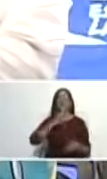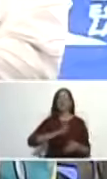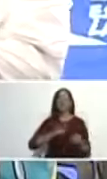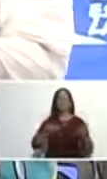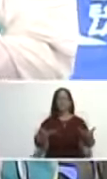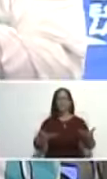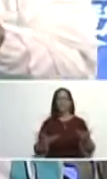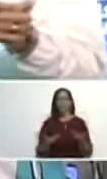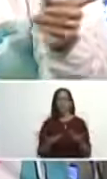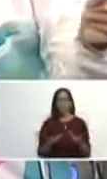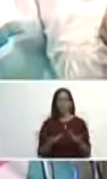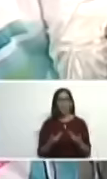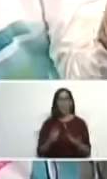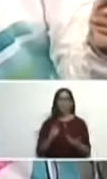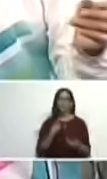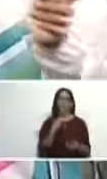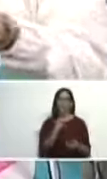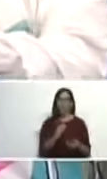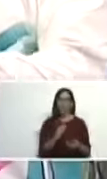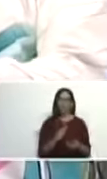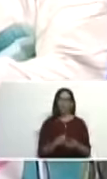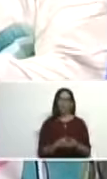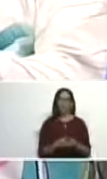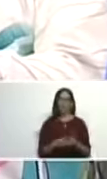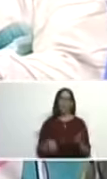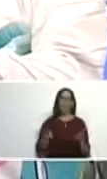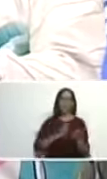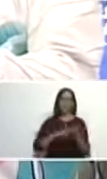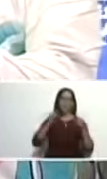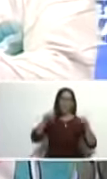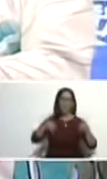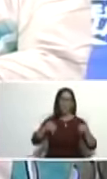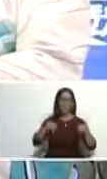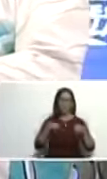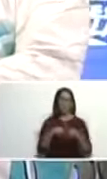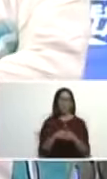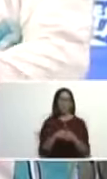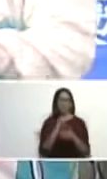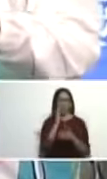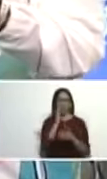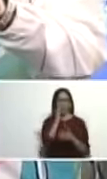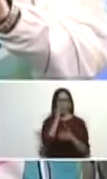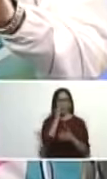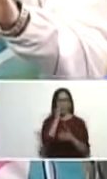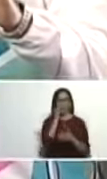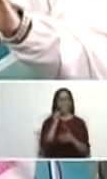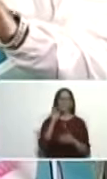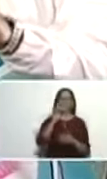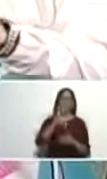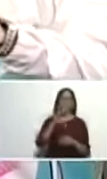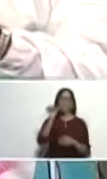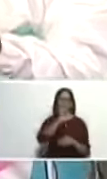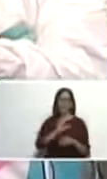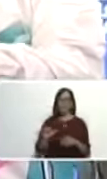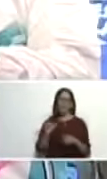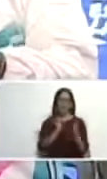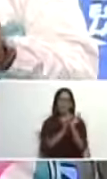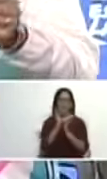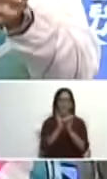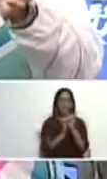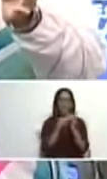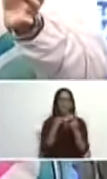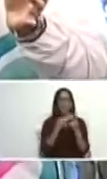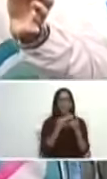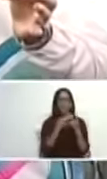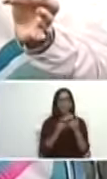están llegando. Yo lo dije y lo reitero hoy, en estas tres semanas de abril última,